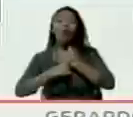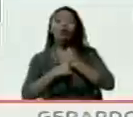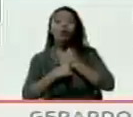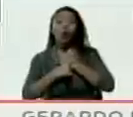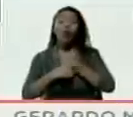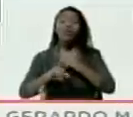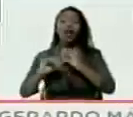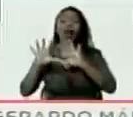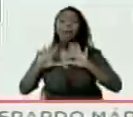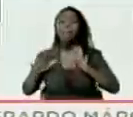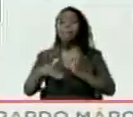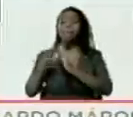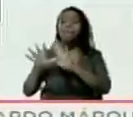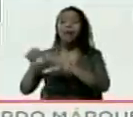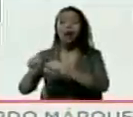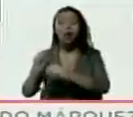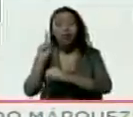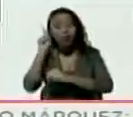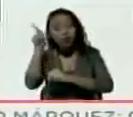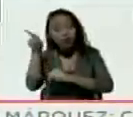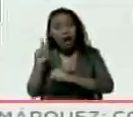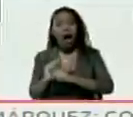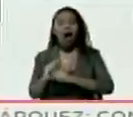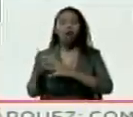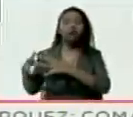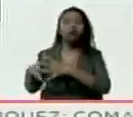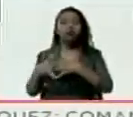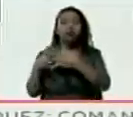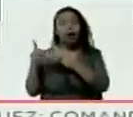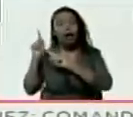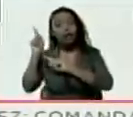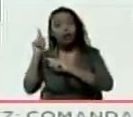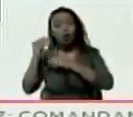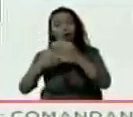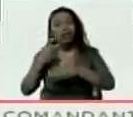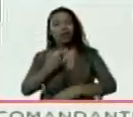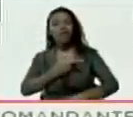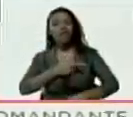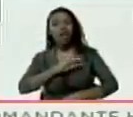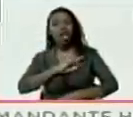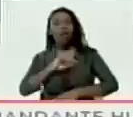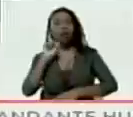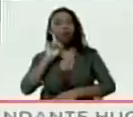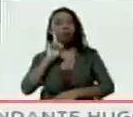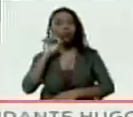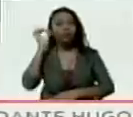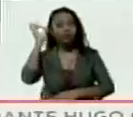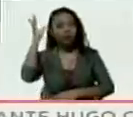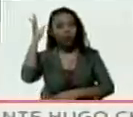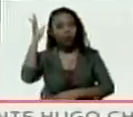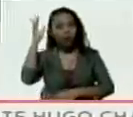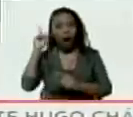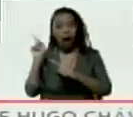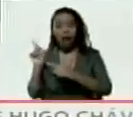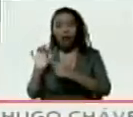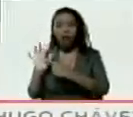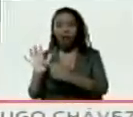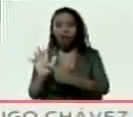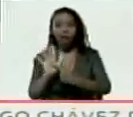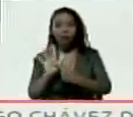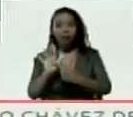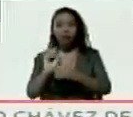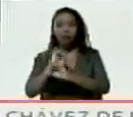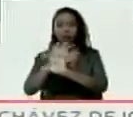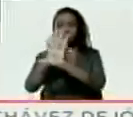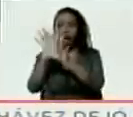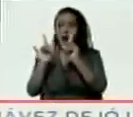del imperialismo norteamericano distribuyen como verdad lo que es una flagrante mentira. Este es un ejemplo clásico de cómo se